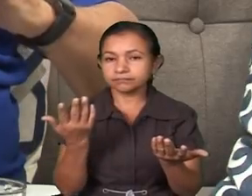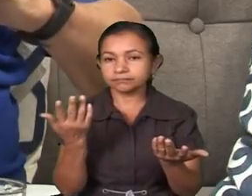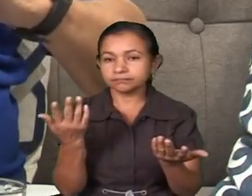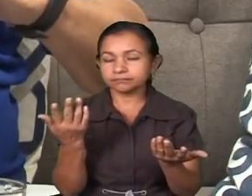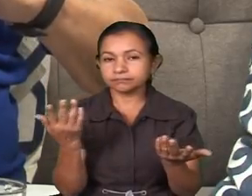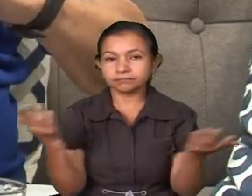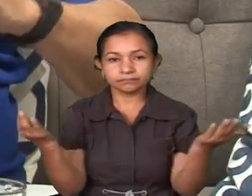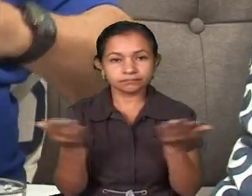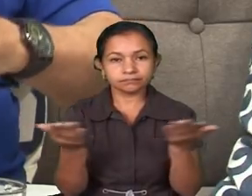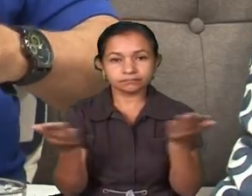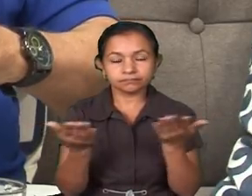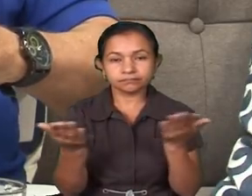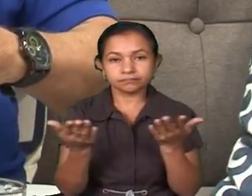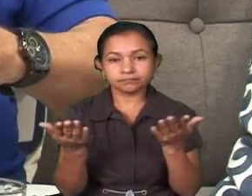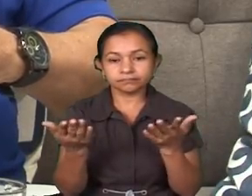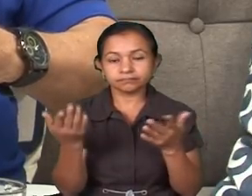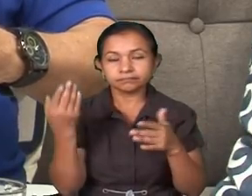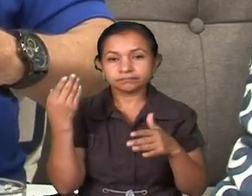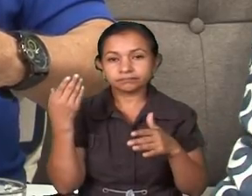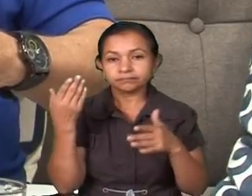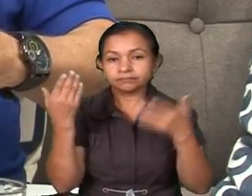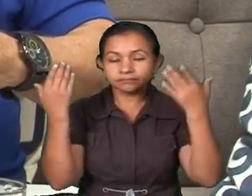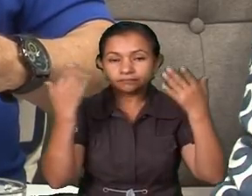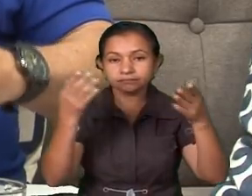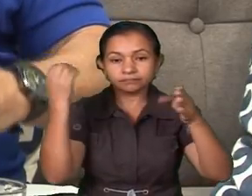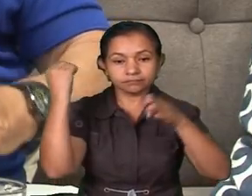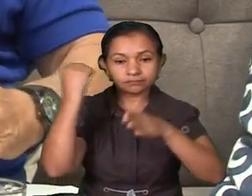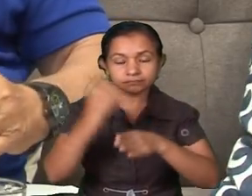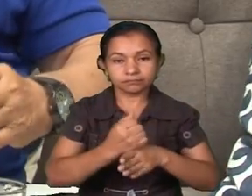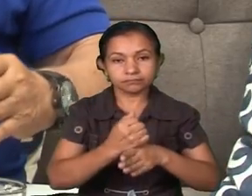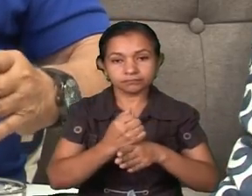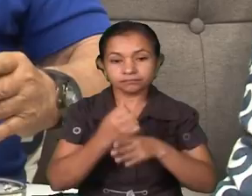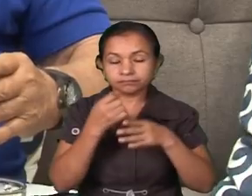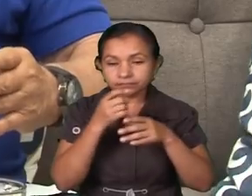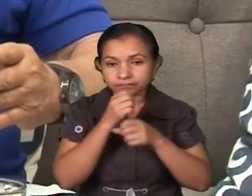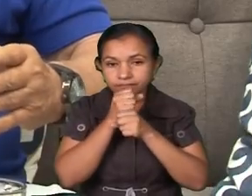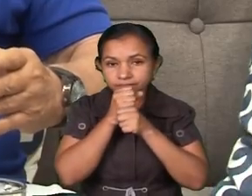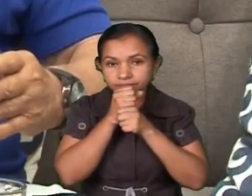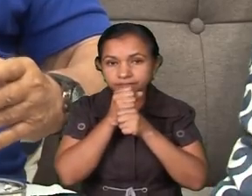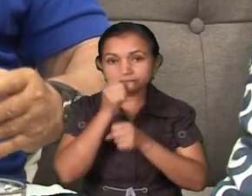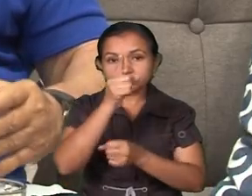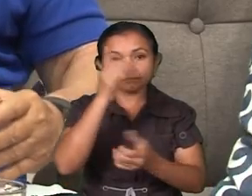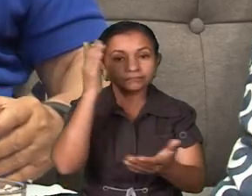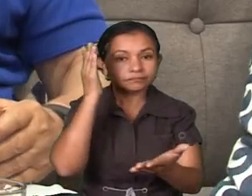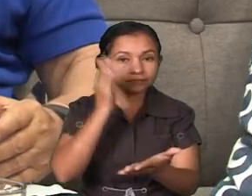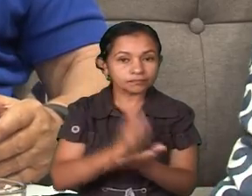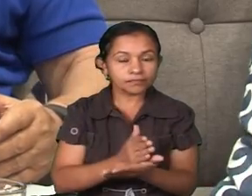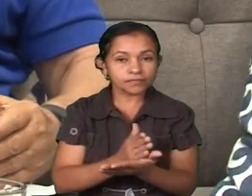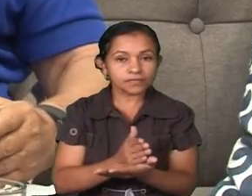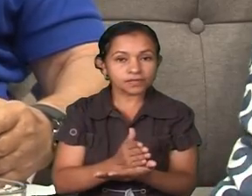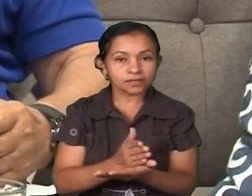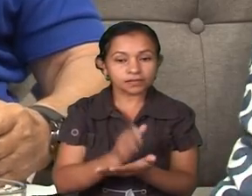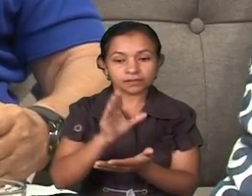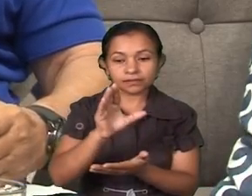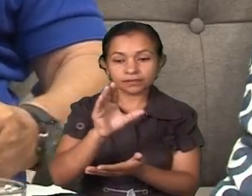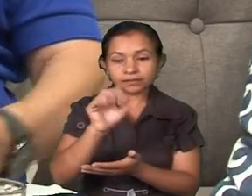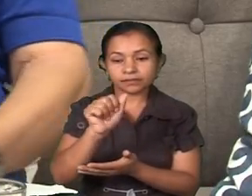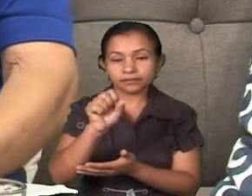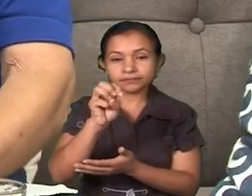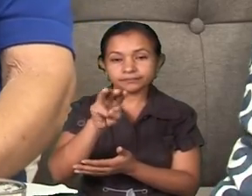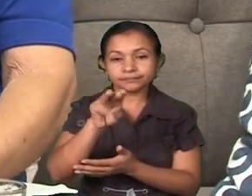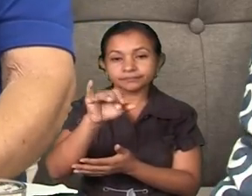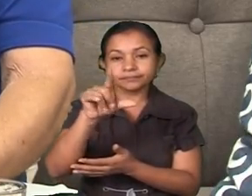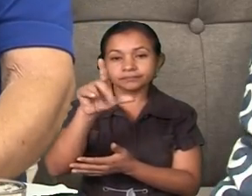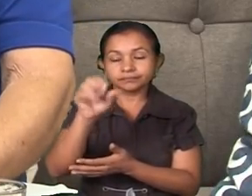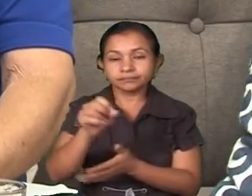definitivamente, cómo ocultó los crímenes de uno. Y tuve que una vez, frente a don Camilo,